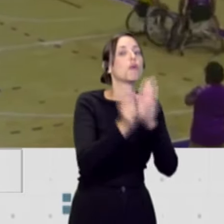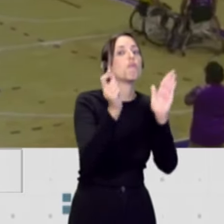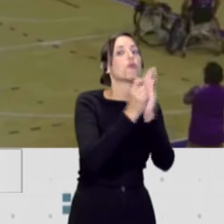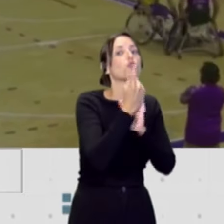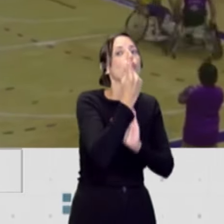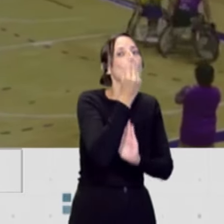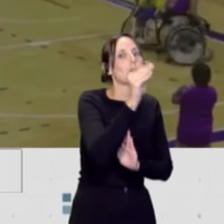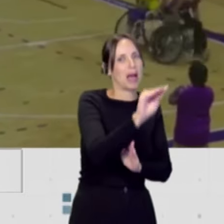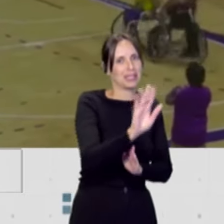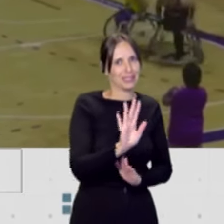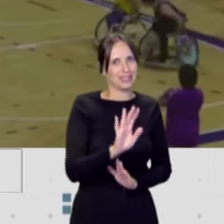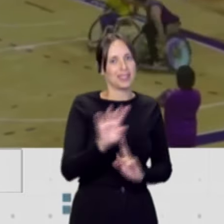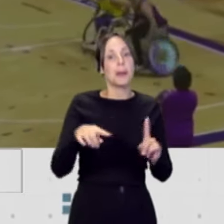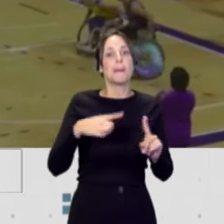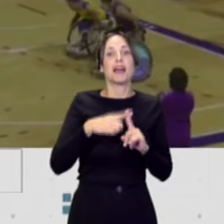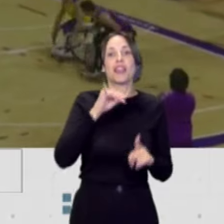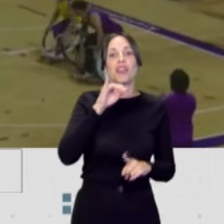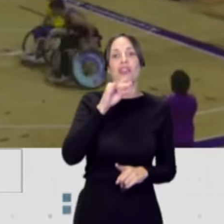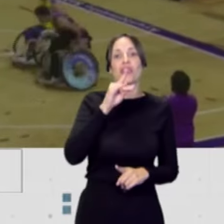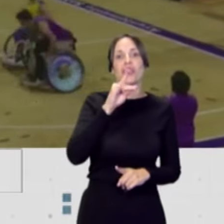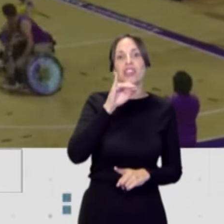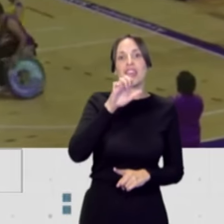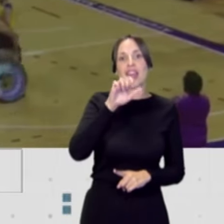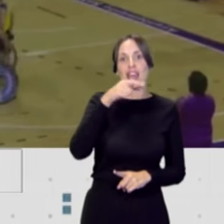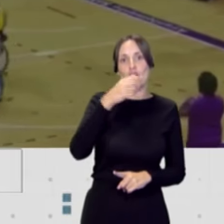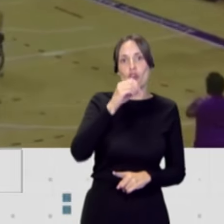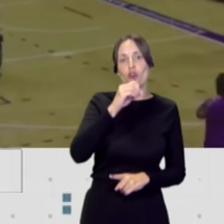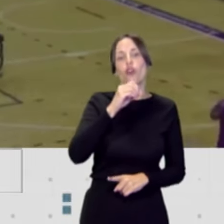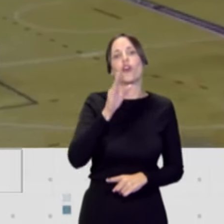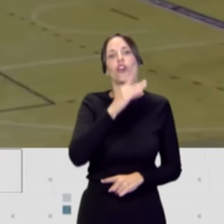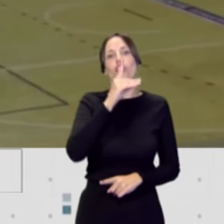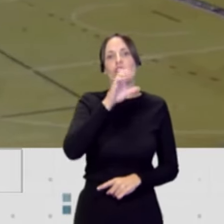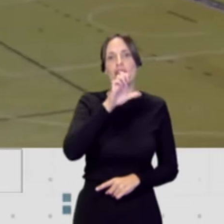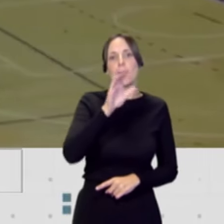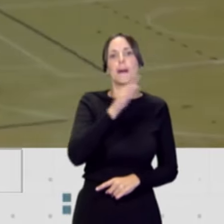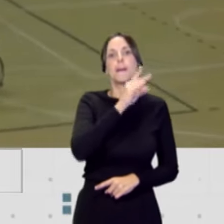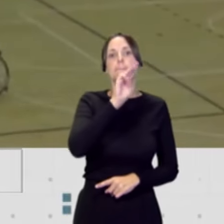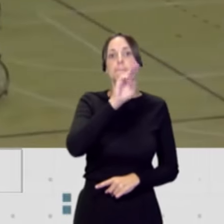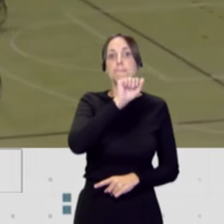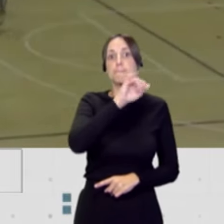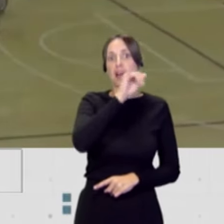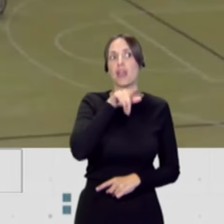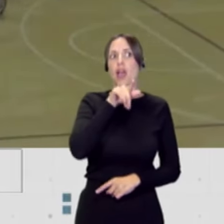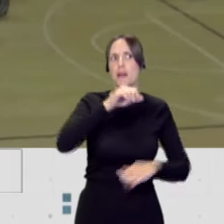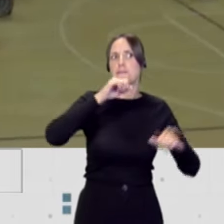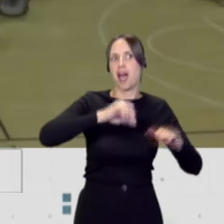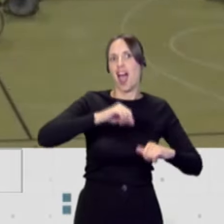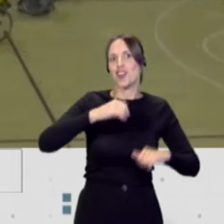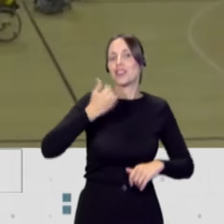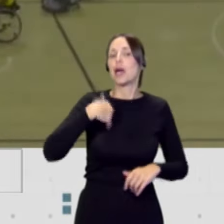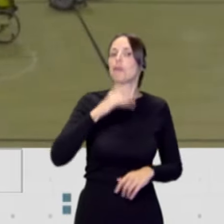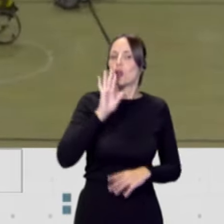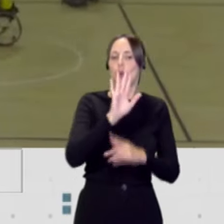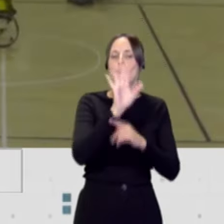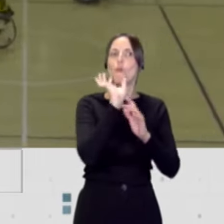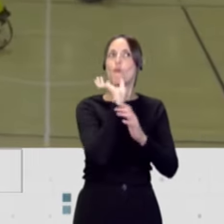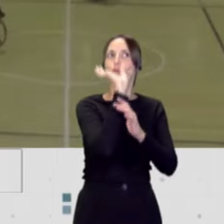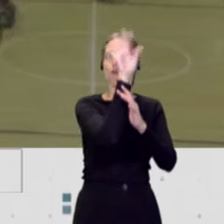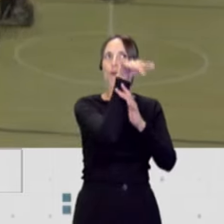Paz, que siempre con sus años todavía tiene la muñeca muy, muy bien, entonces tenemos que estar atentos con ese jugador que